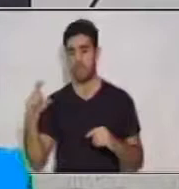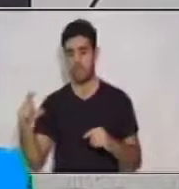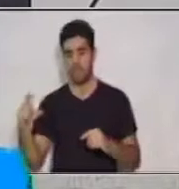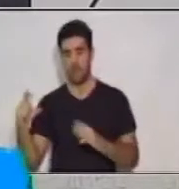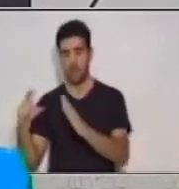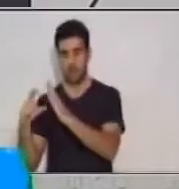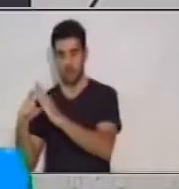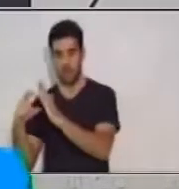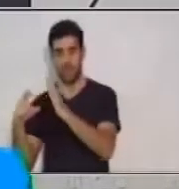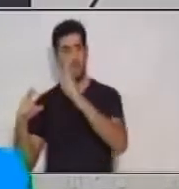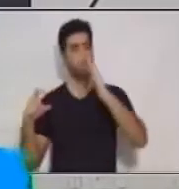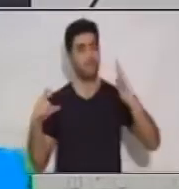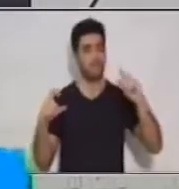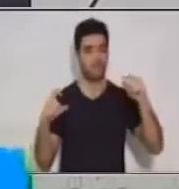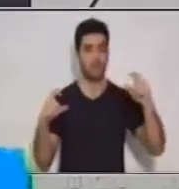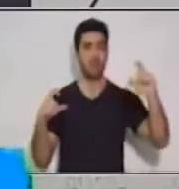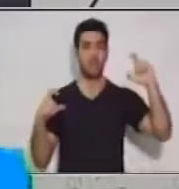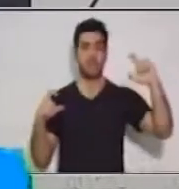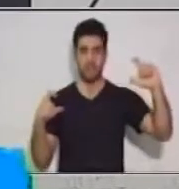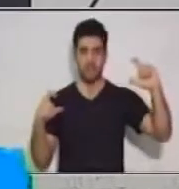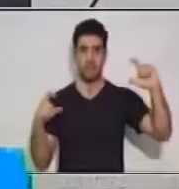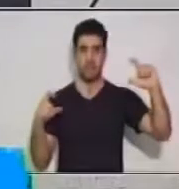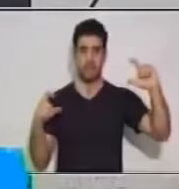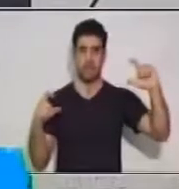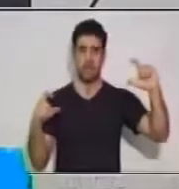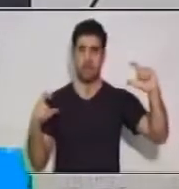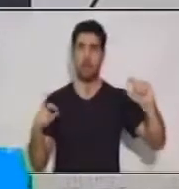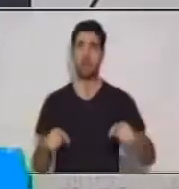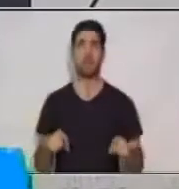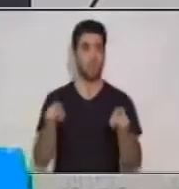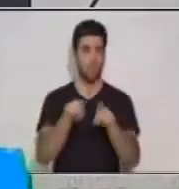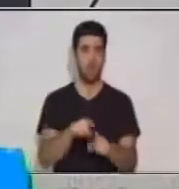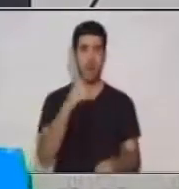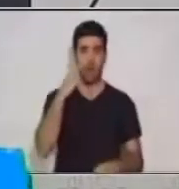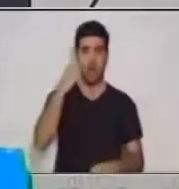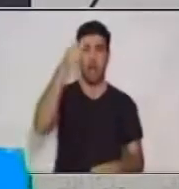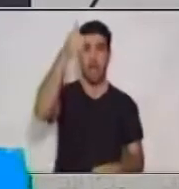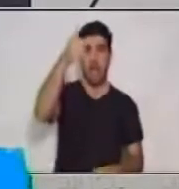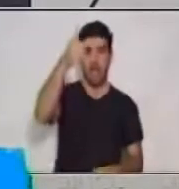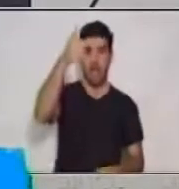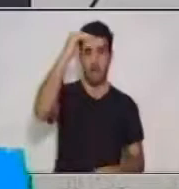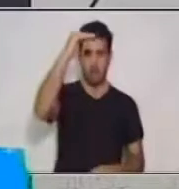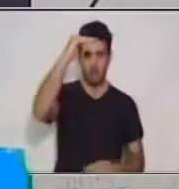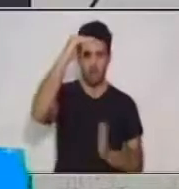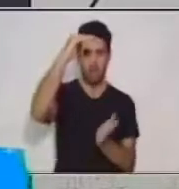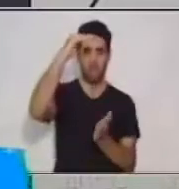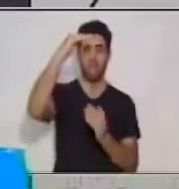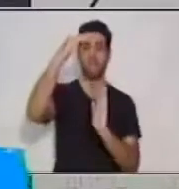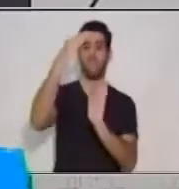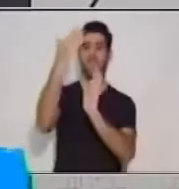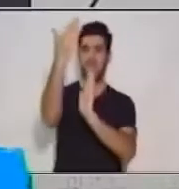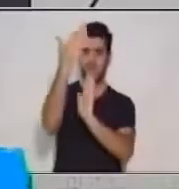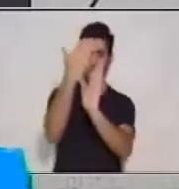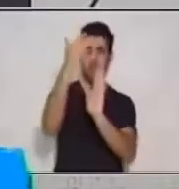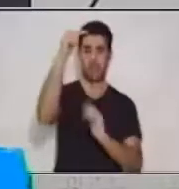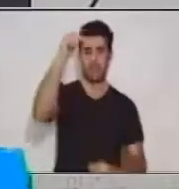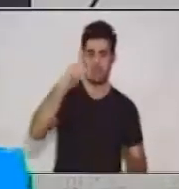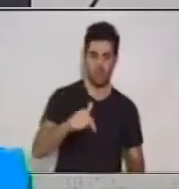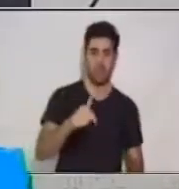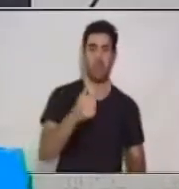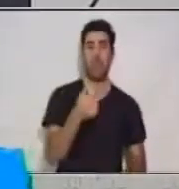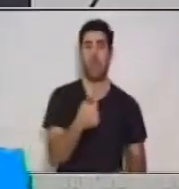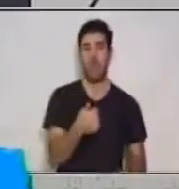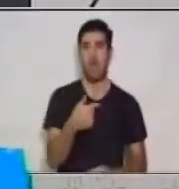el vértice C, frente a él queda el lado C. Vértice A, enfrente